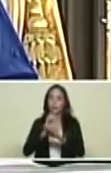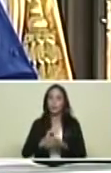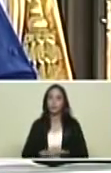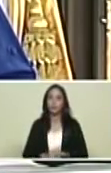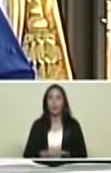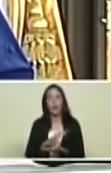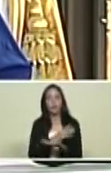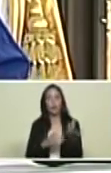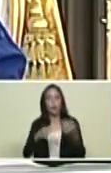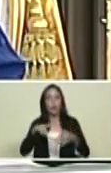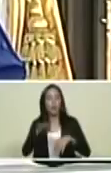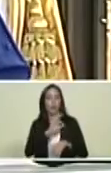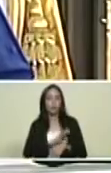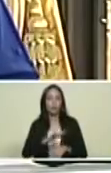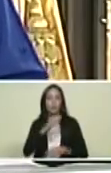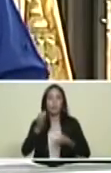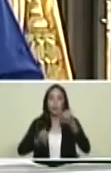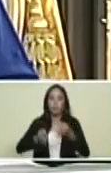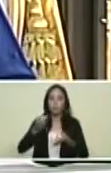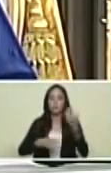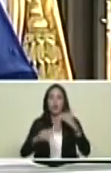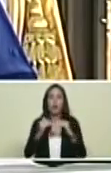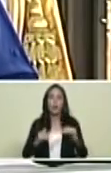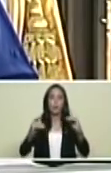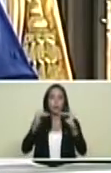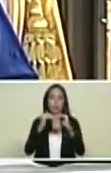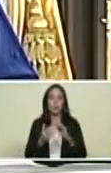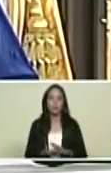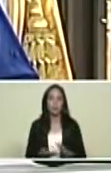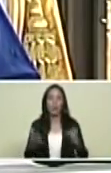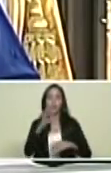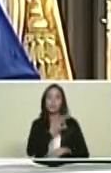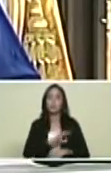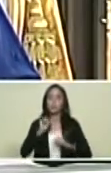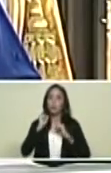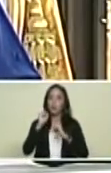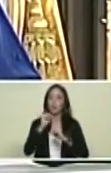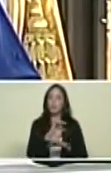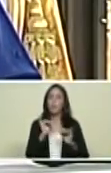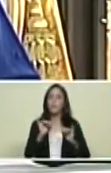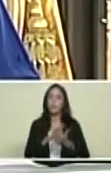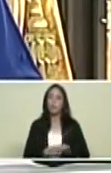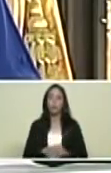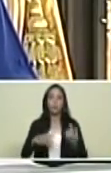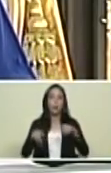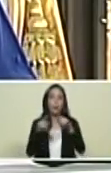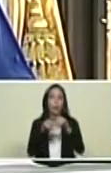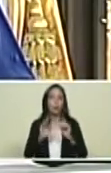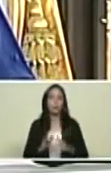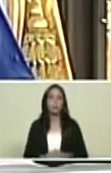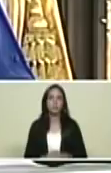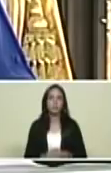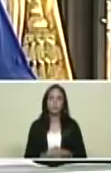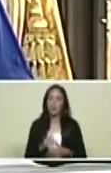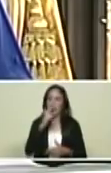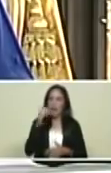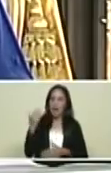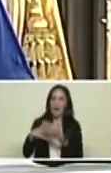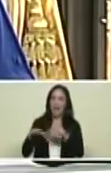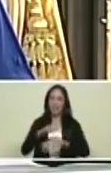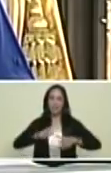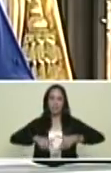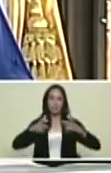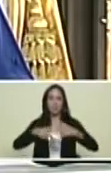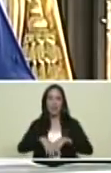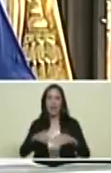de justicia, de igualdad, al socialismo bolivariano que rompió las cadenas